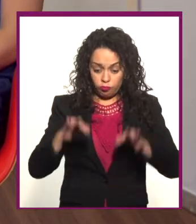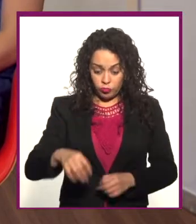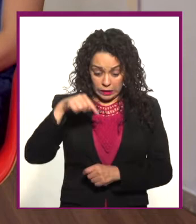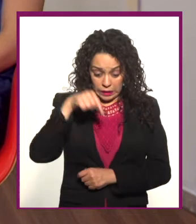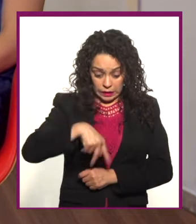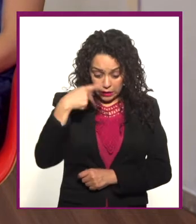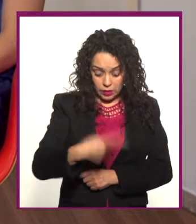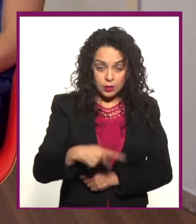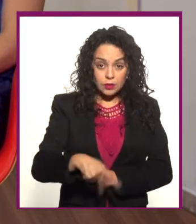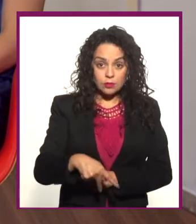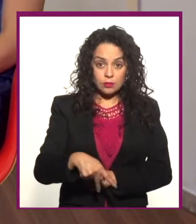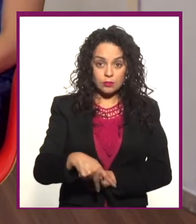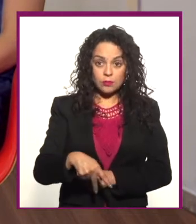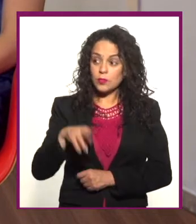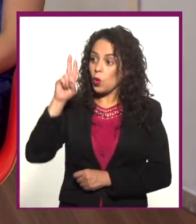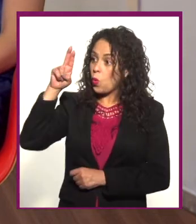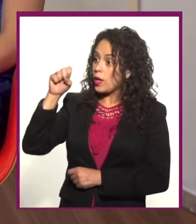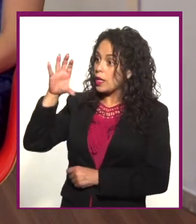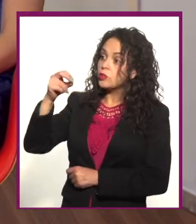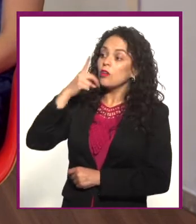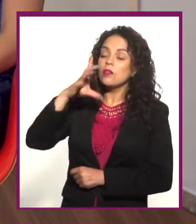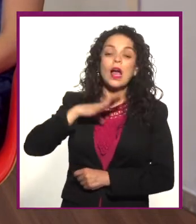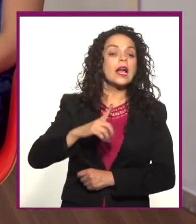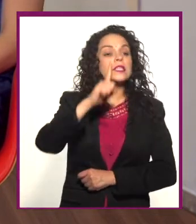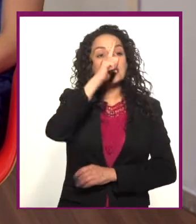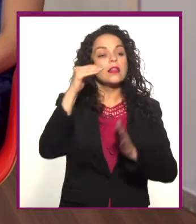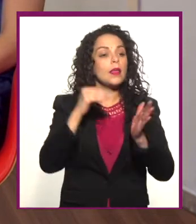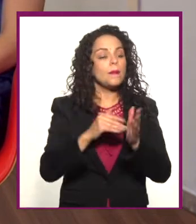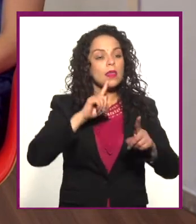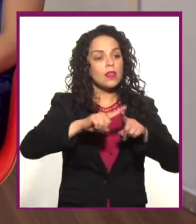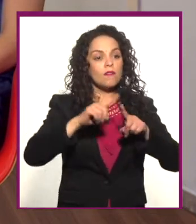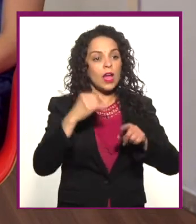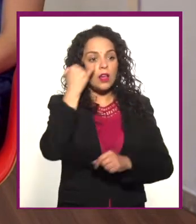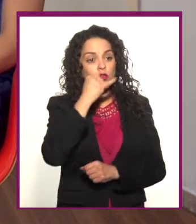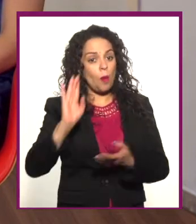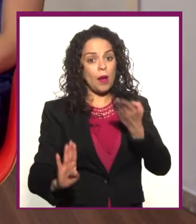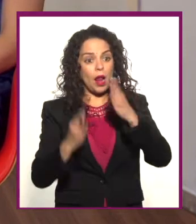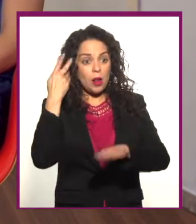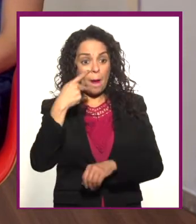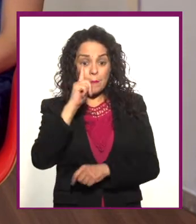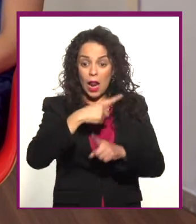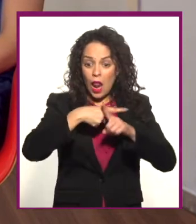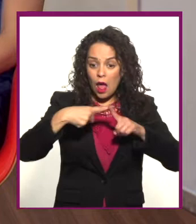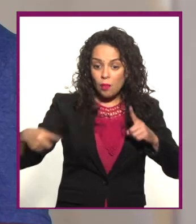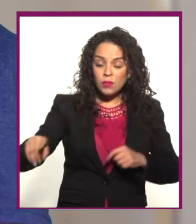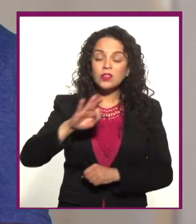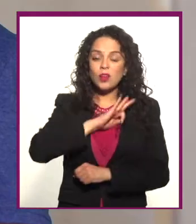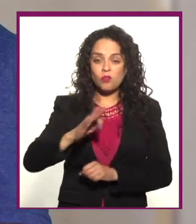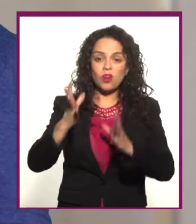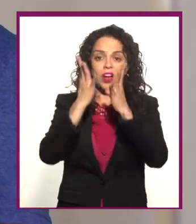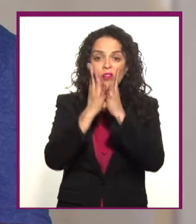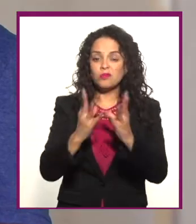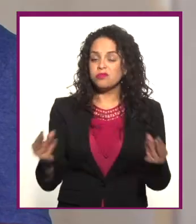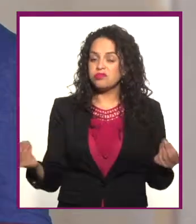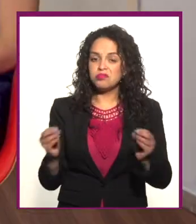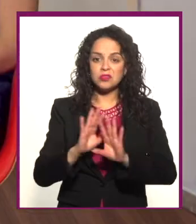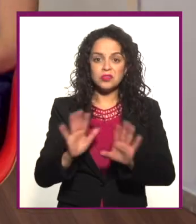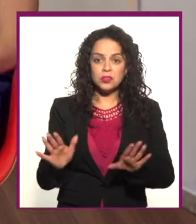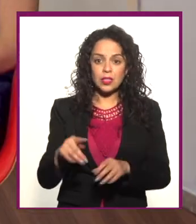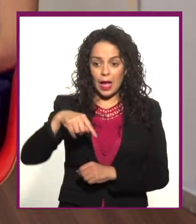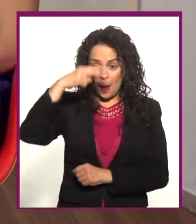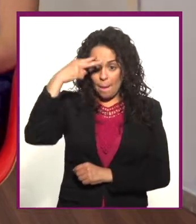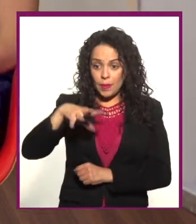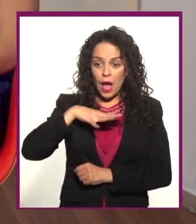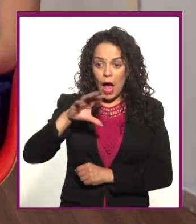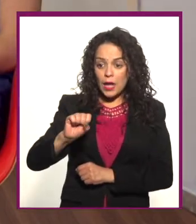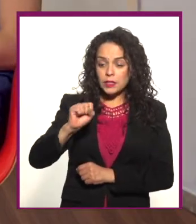originaria? Según la UNESCO, hay más de 7,000 idiomas en el mundo. Sin embargo, la mitad están a punto de desaparecer.